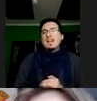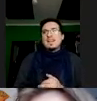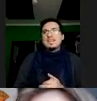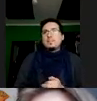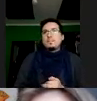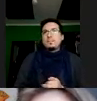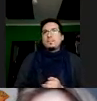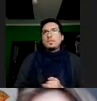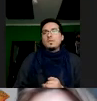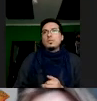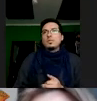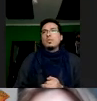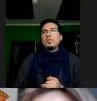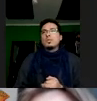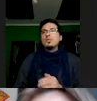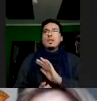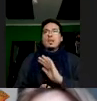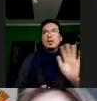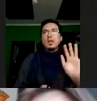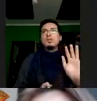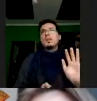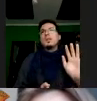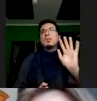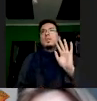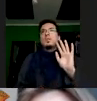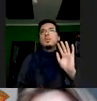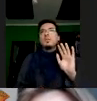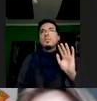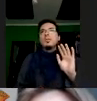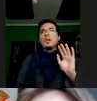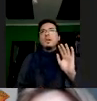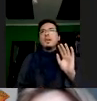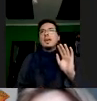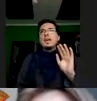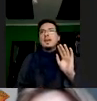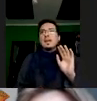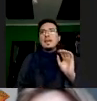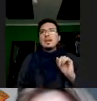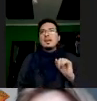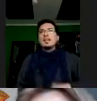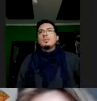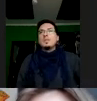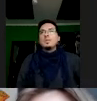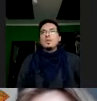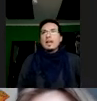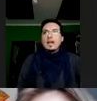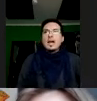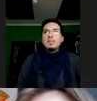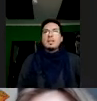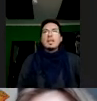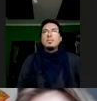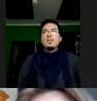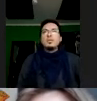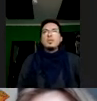de la casa. ¿Cierto? Estamos conociendo el interior de la vivienda. Ahí estamos viendo, por ejemplo, la escalera, estamos viendo la